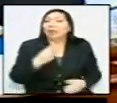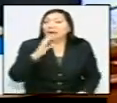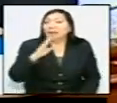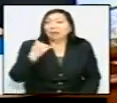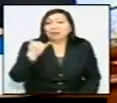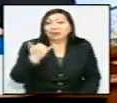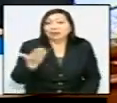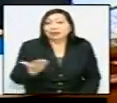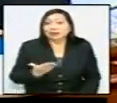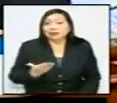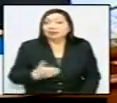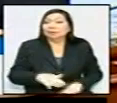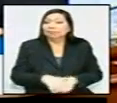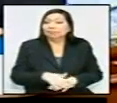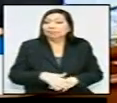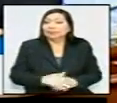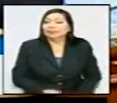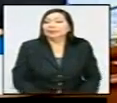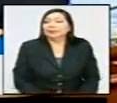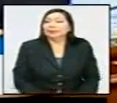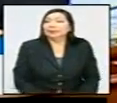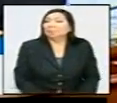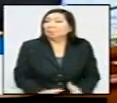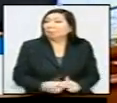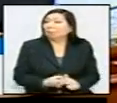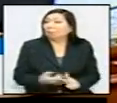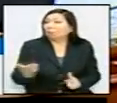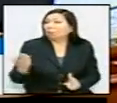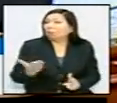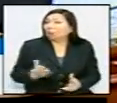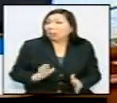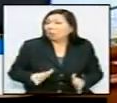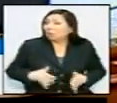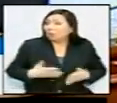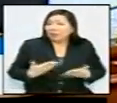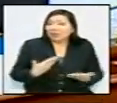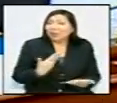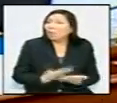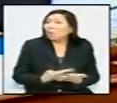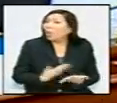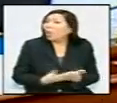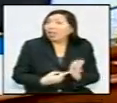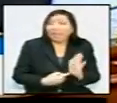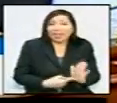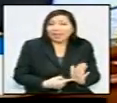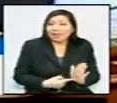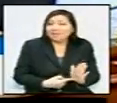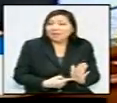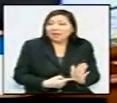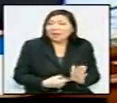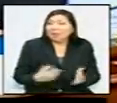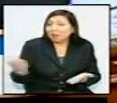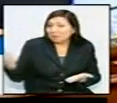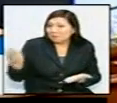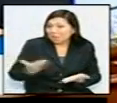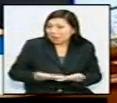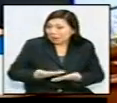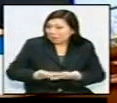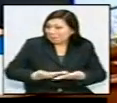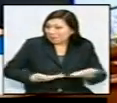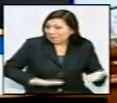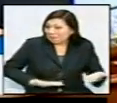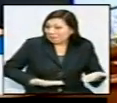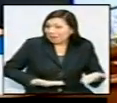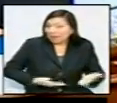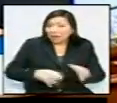al supuesto administrador y ni siquiera vinieron, no pudieron constatar si el señor me envió esa documentación